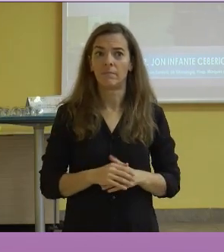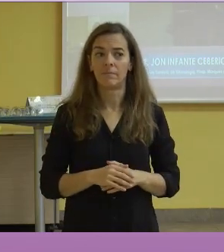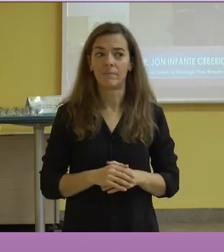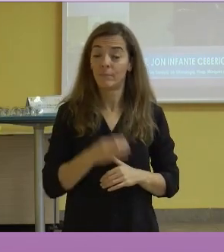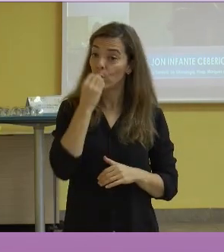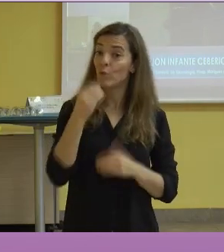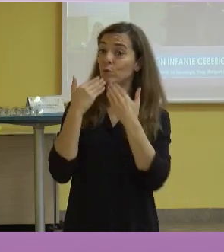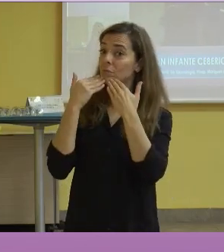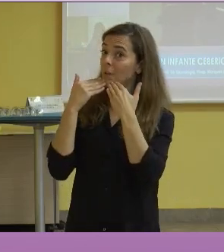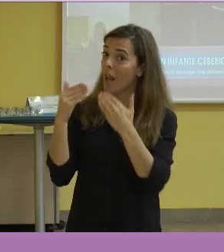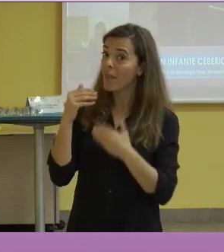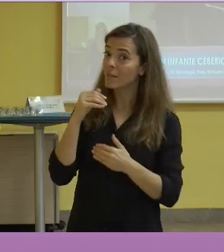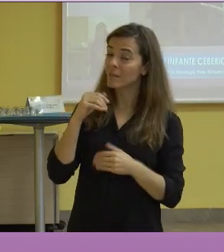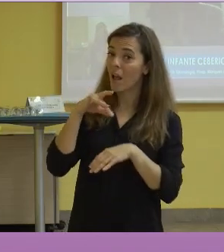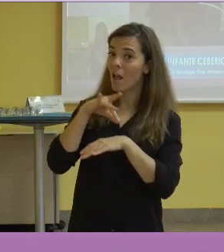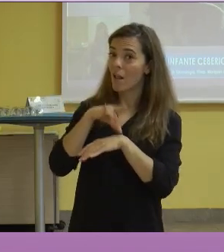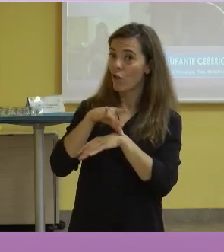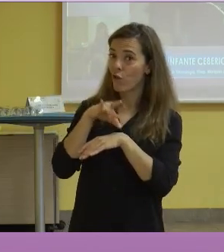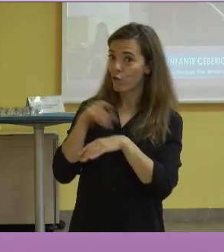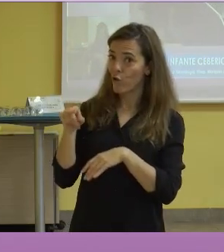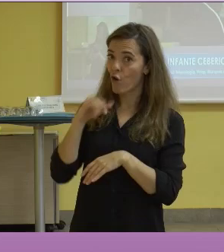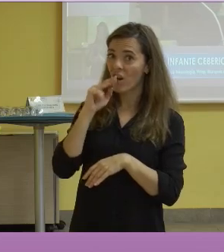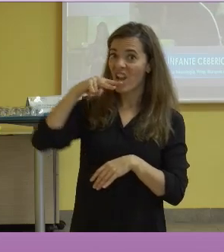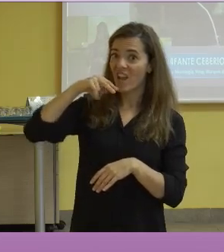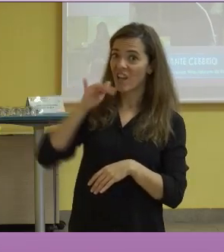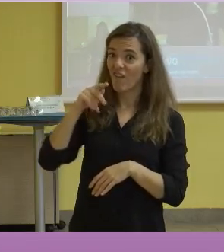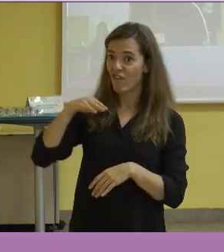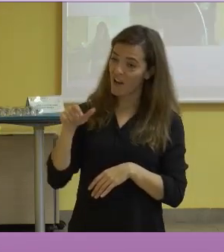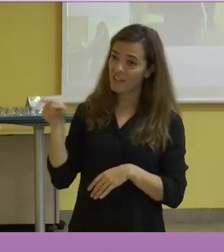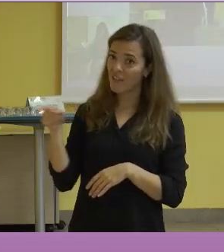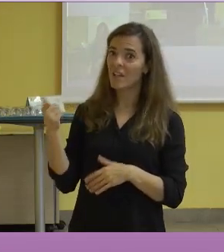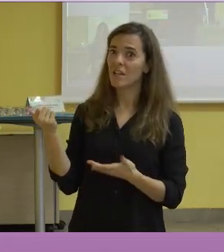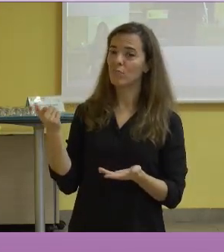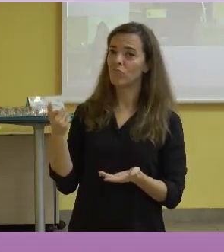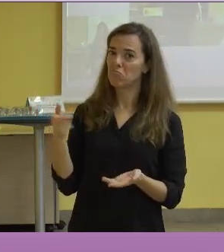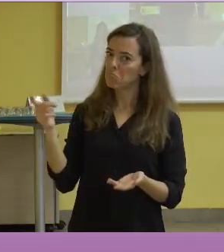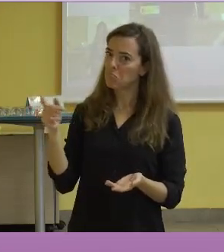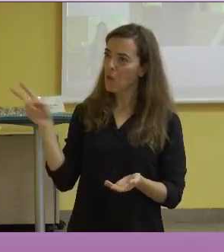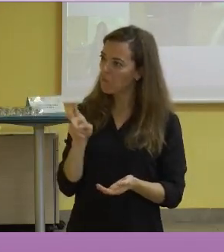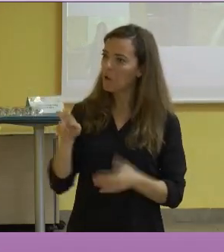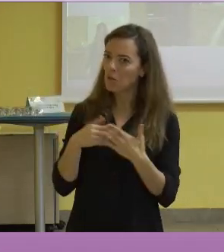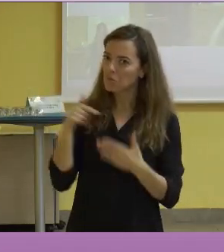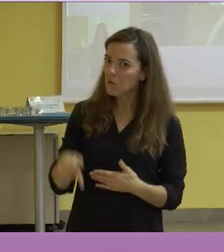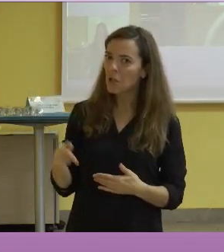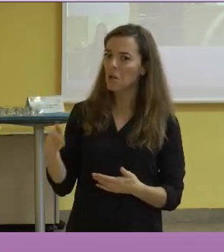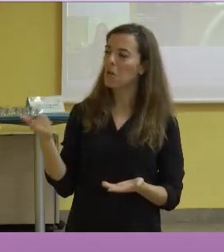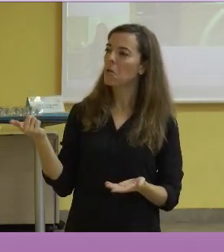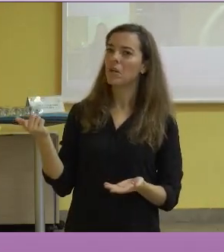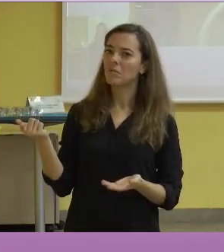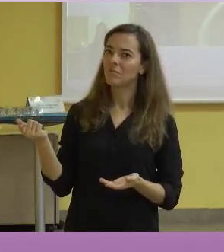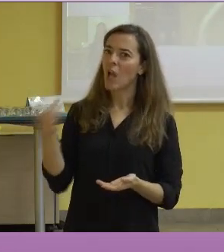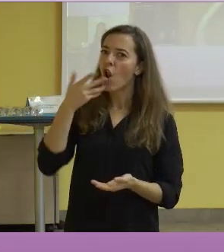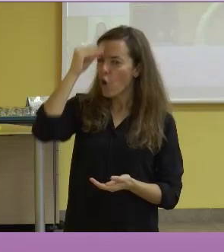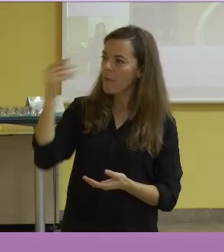Bueno, pues agradecemos al doctor Infante la disponibilidad y el conocimiento que nos ha transmitido, que yo